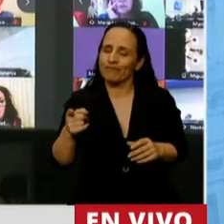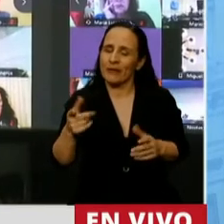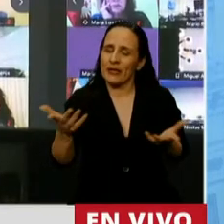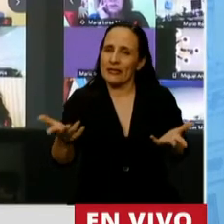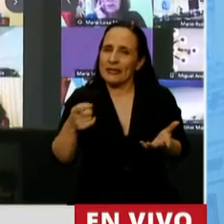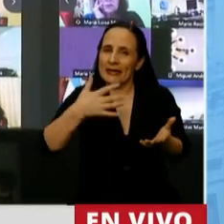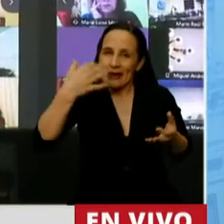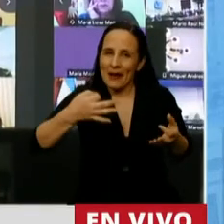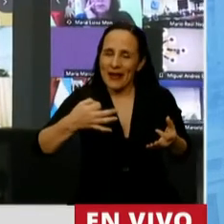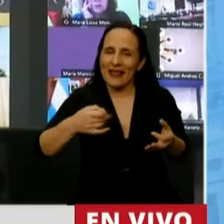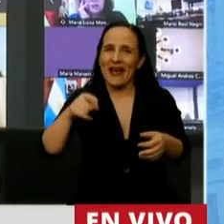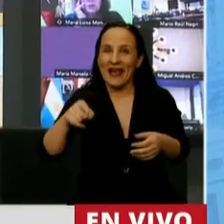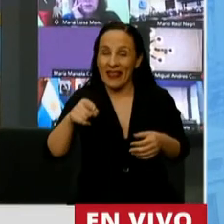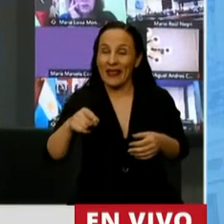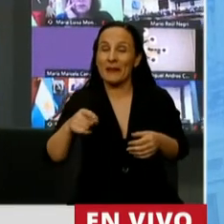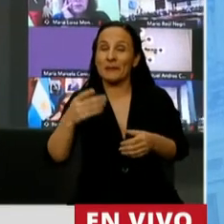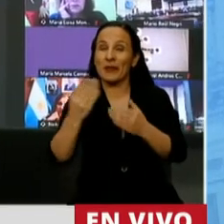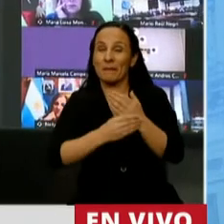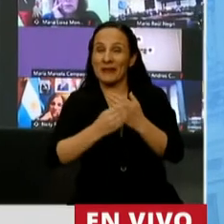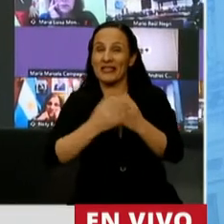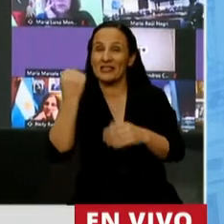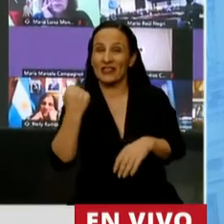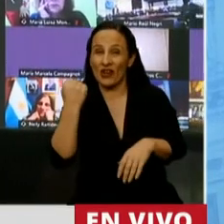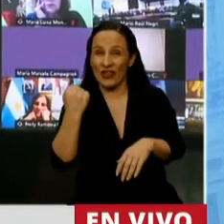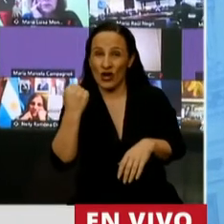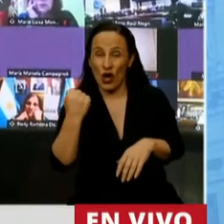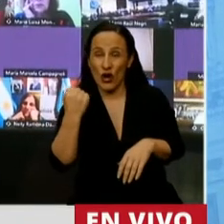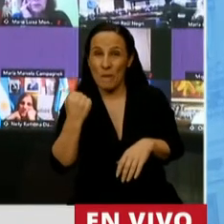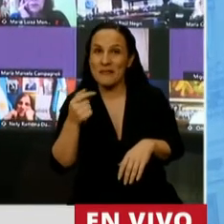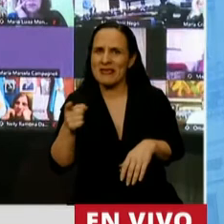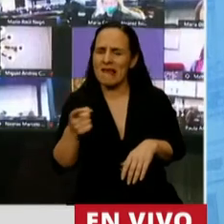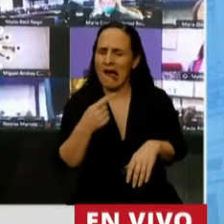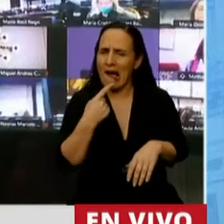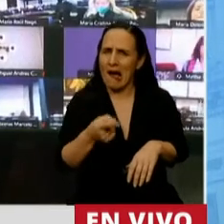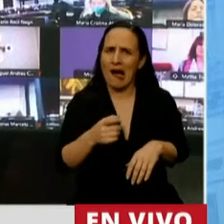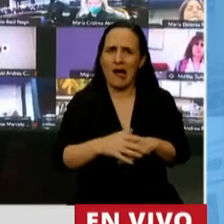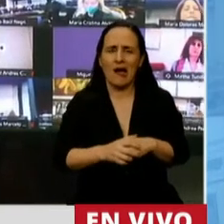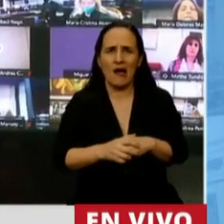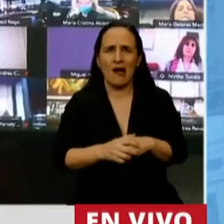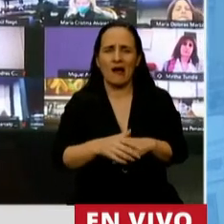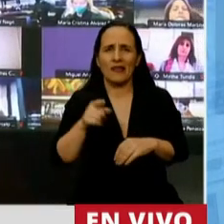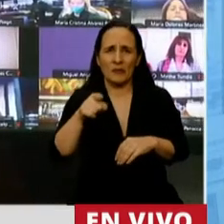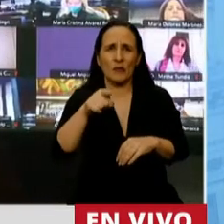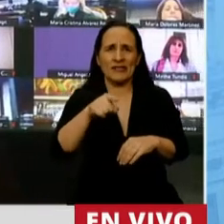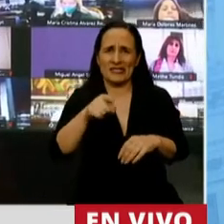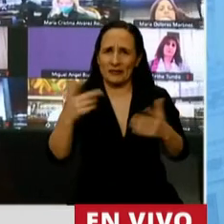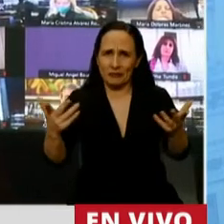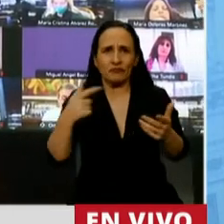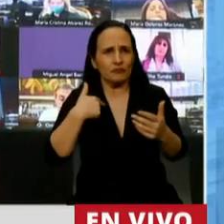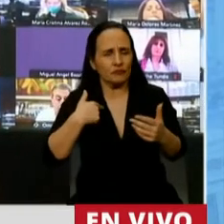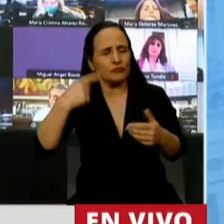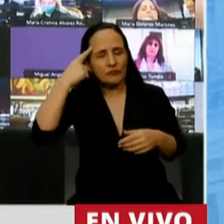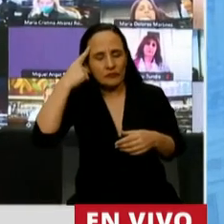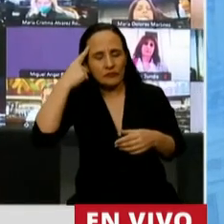presidente, el propio ministro de Economía ha manifestado que este presupuesto que estamos tratando es de